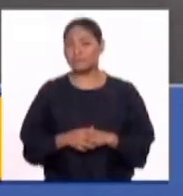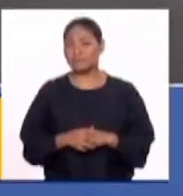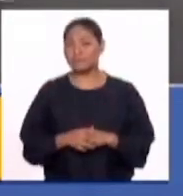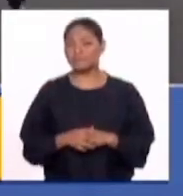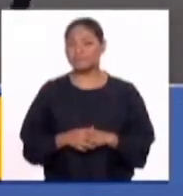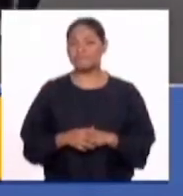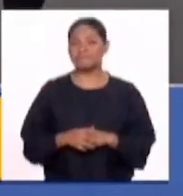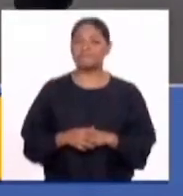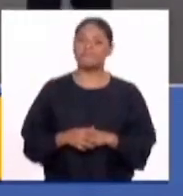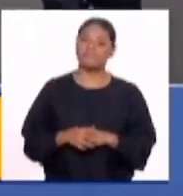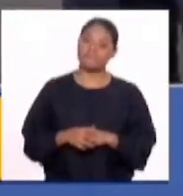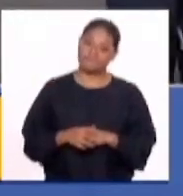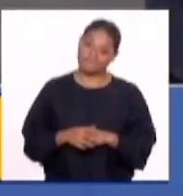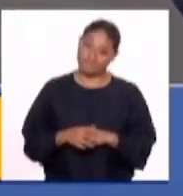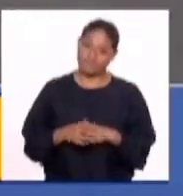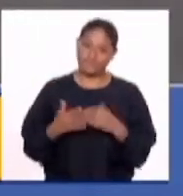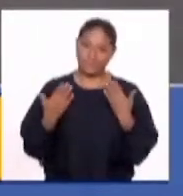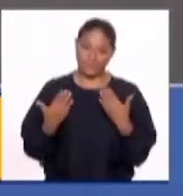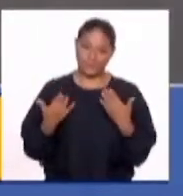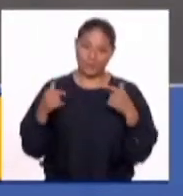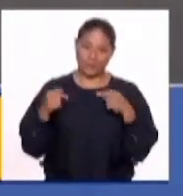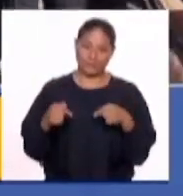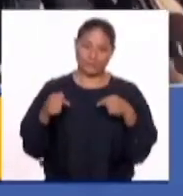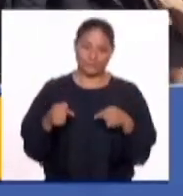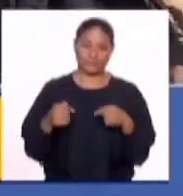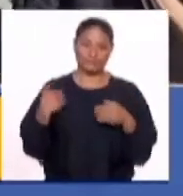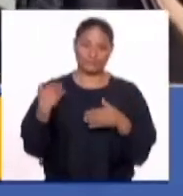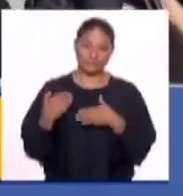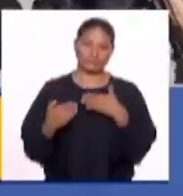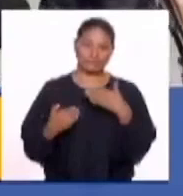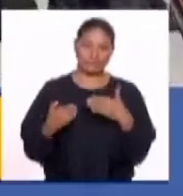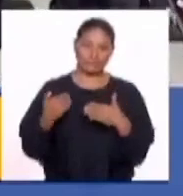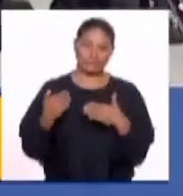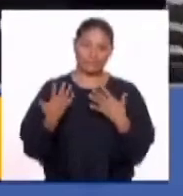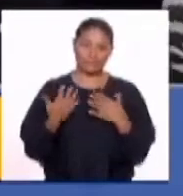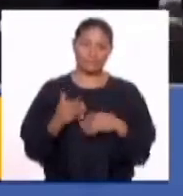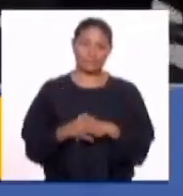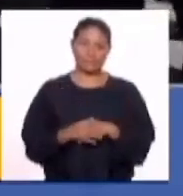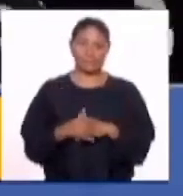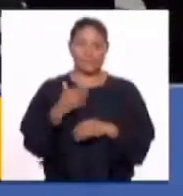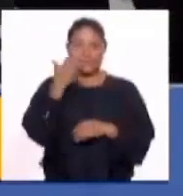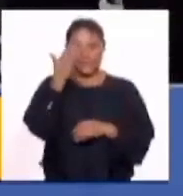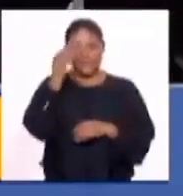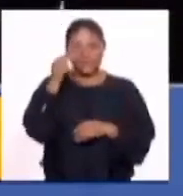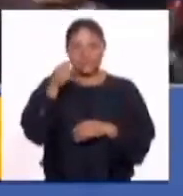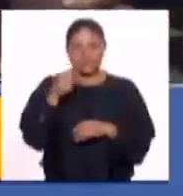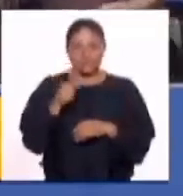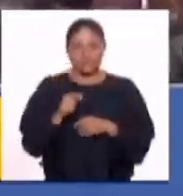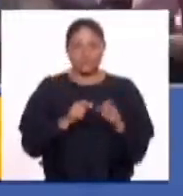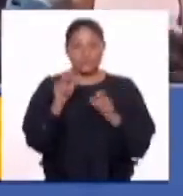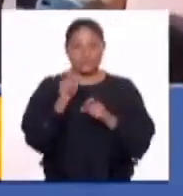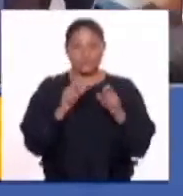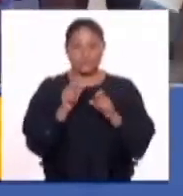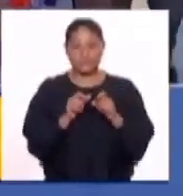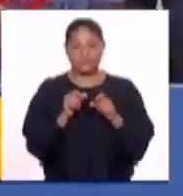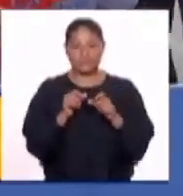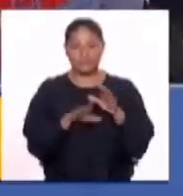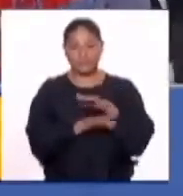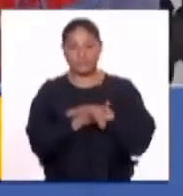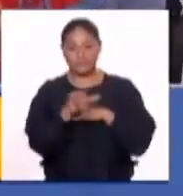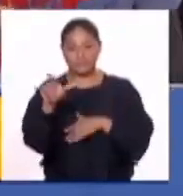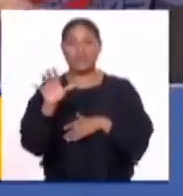lo que pasa es que hay que pongo el acento en esto, Paola. La salida de estos migrantes ha sido